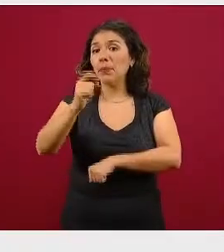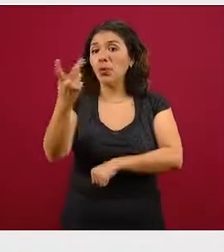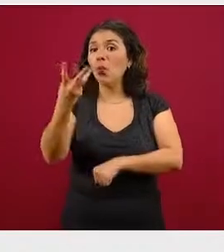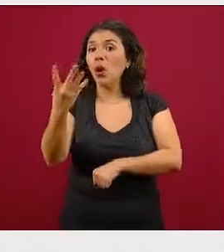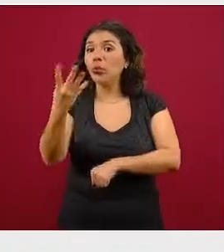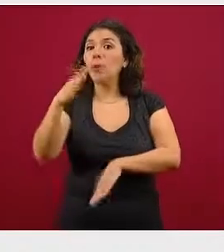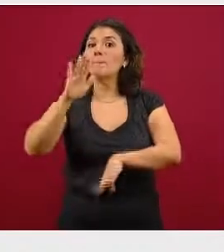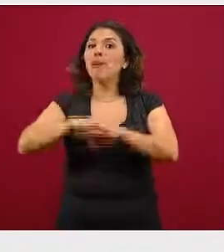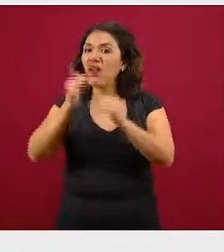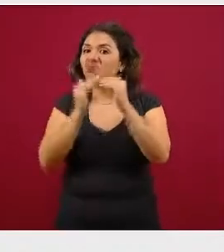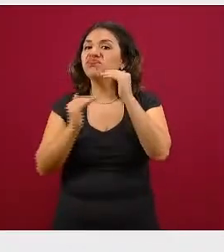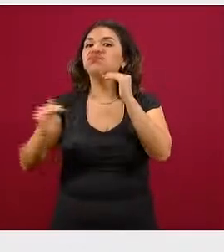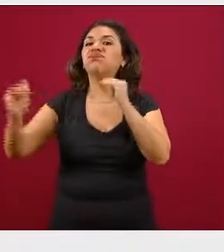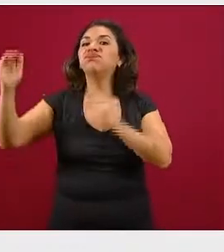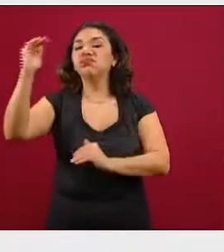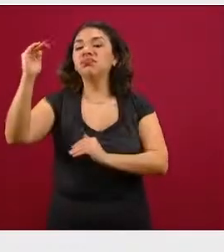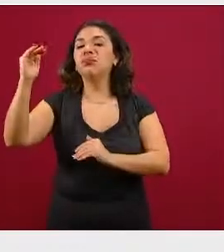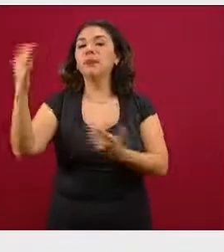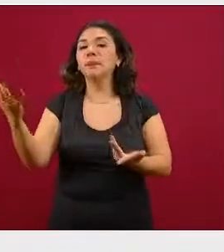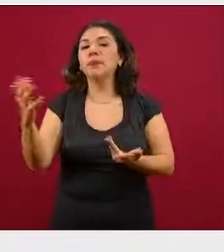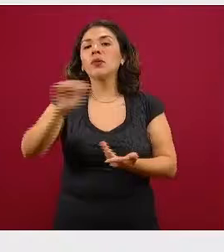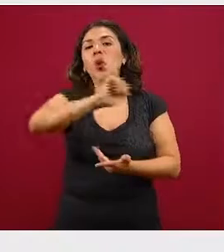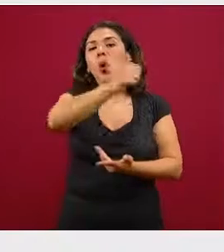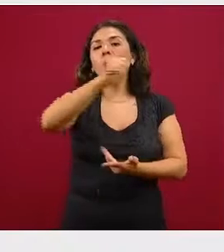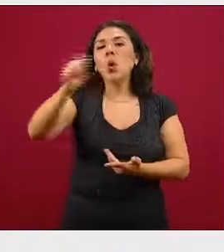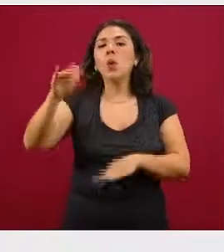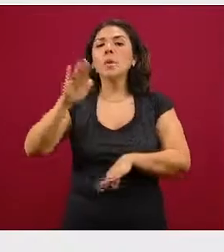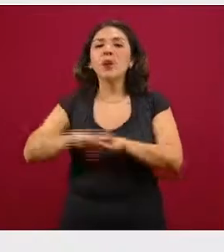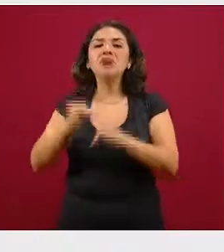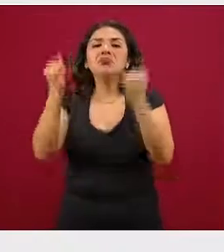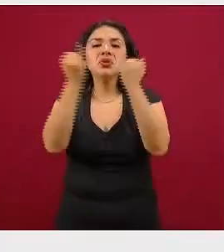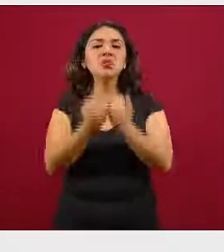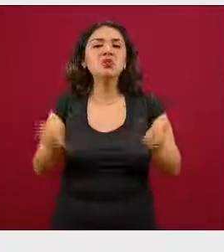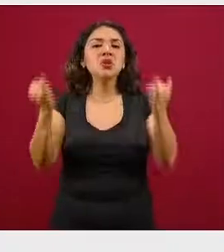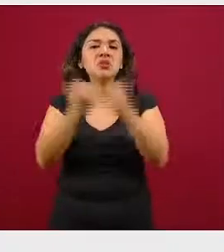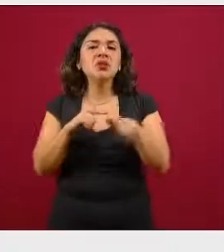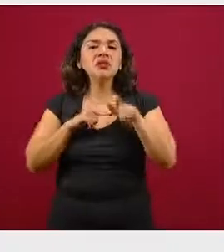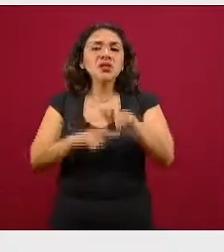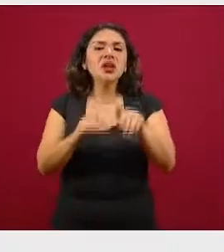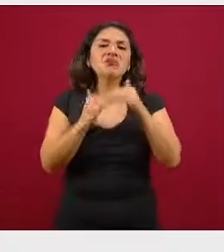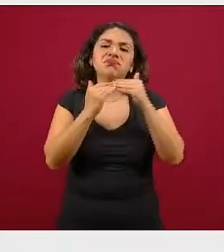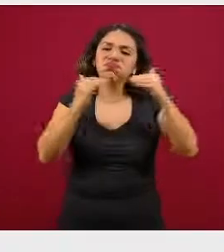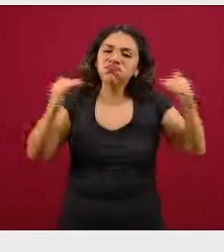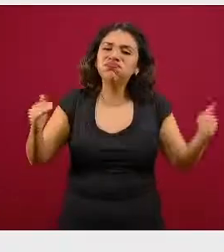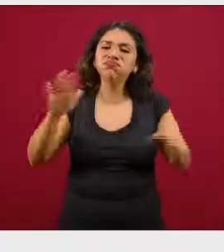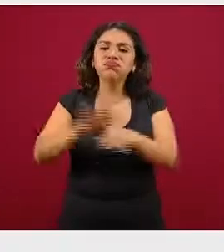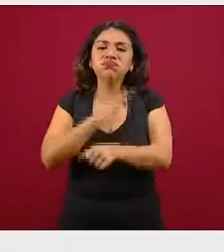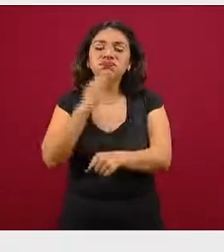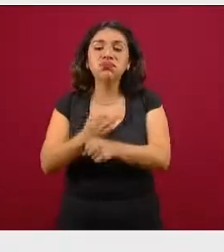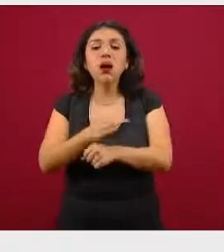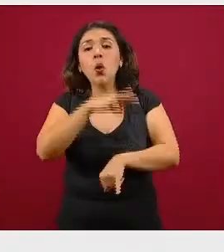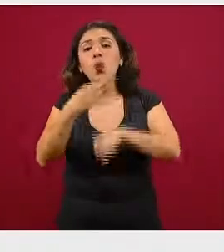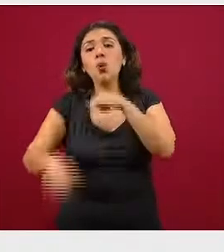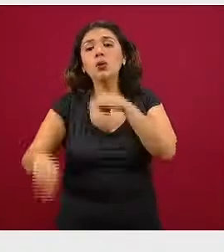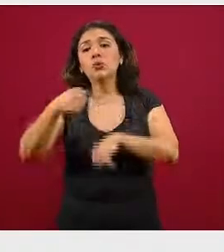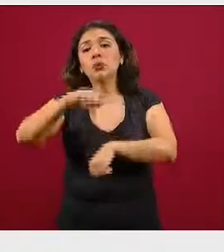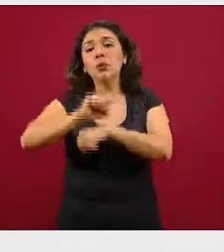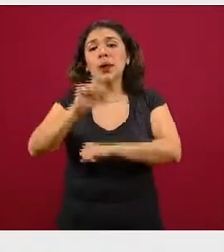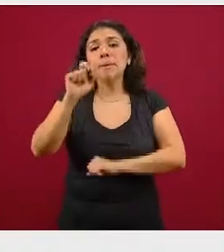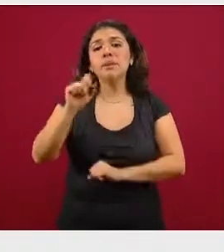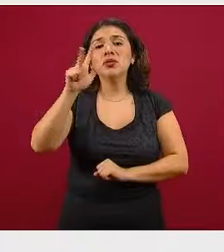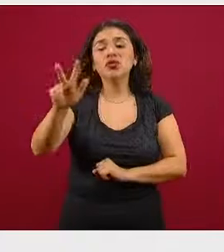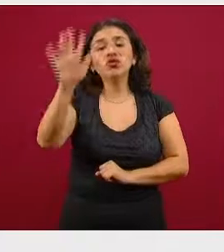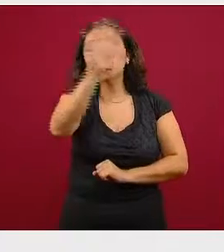la intensidad, los otros municipios se mantienen todos con una transmisión continua y terminamos en la 28